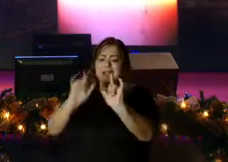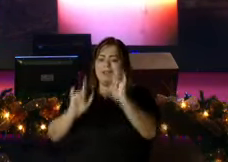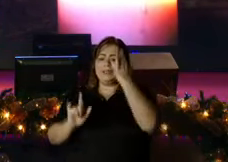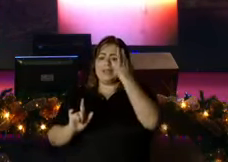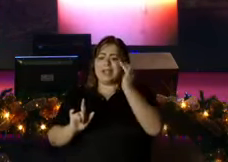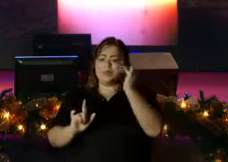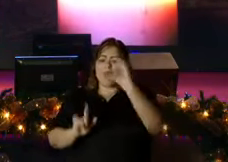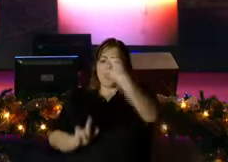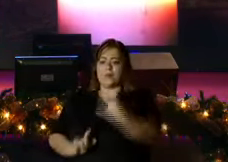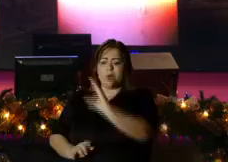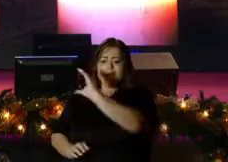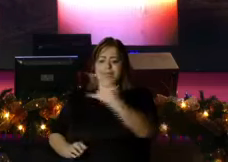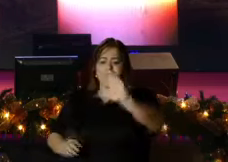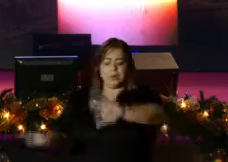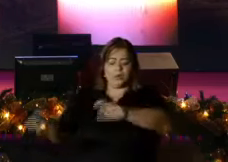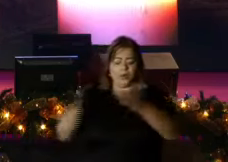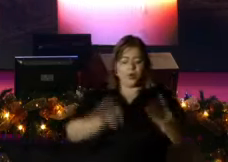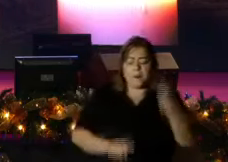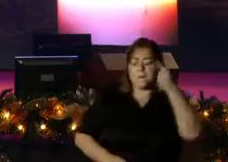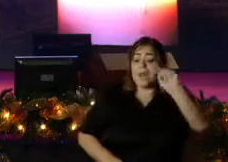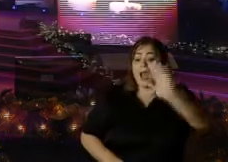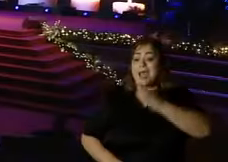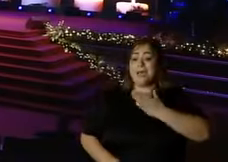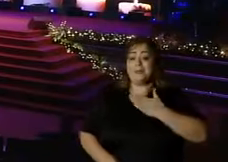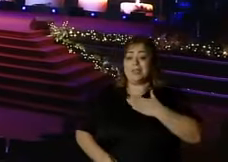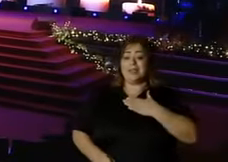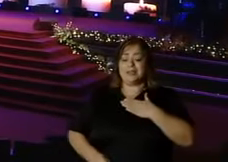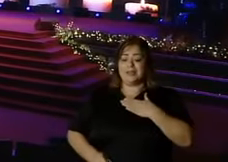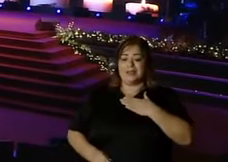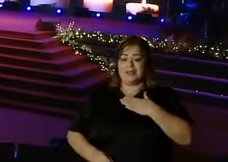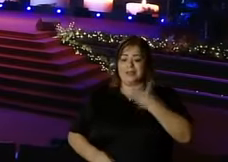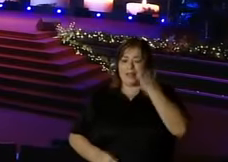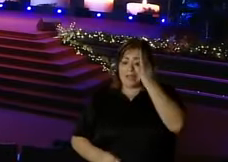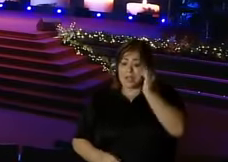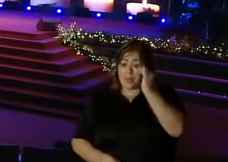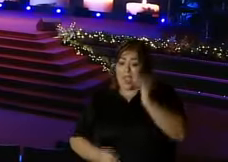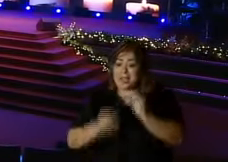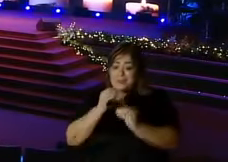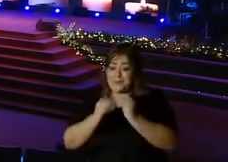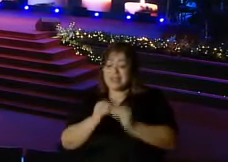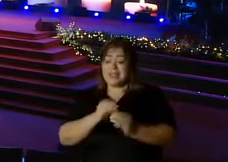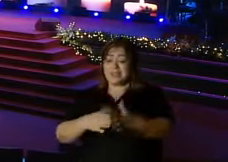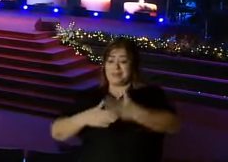vida por ti en la cruz, y lo hice por